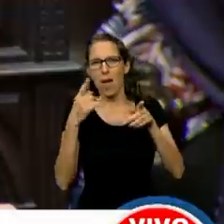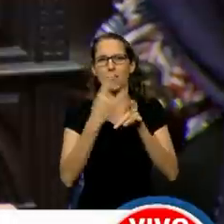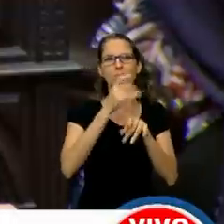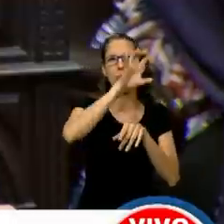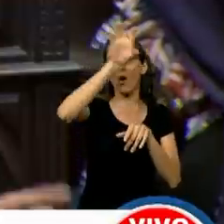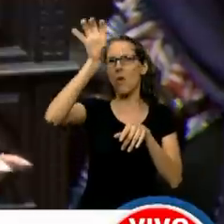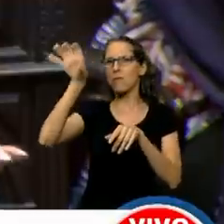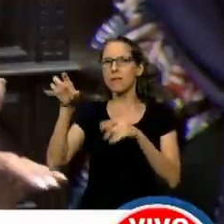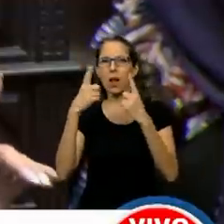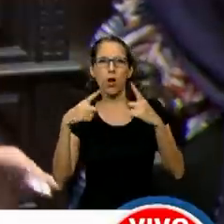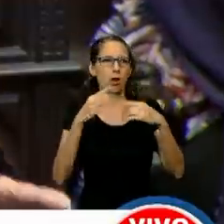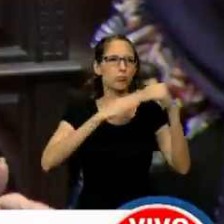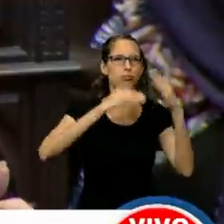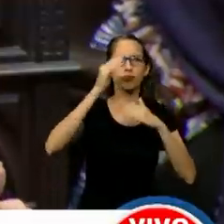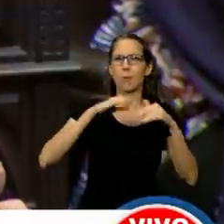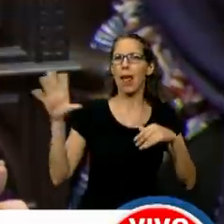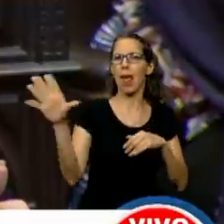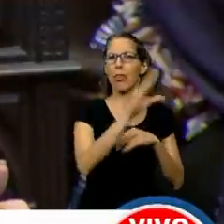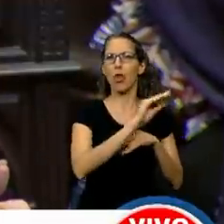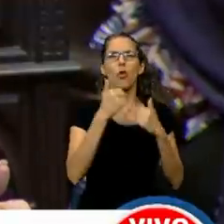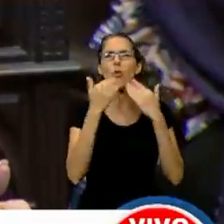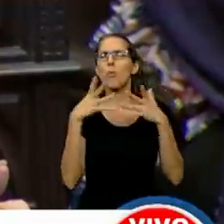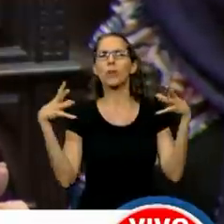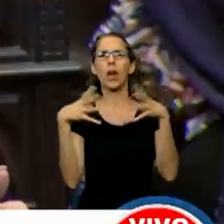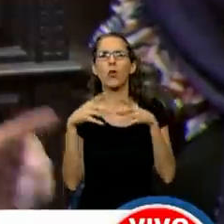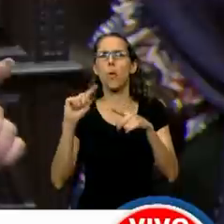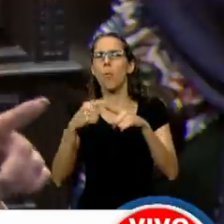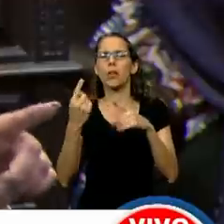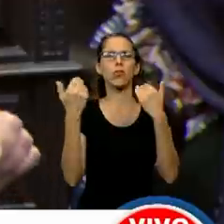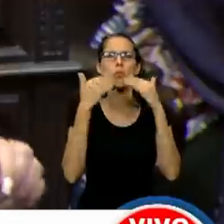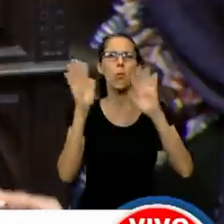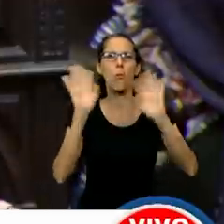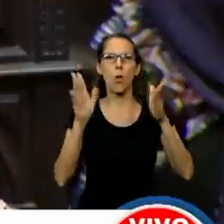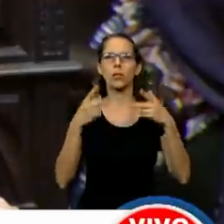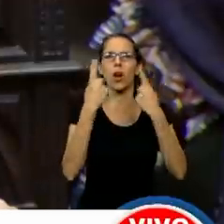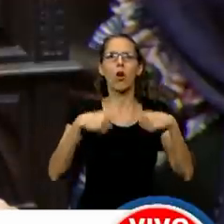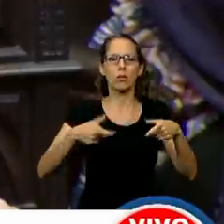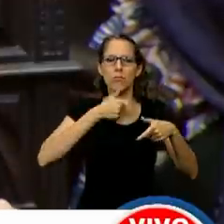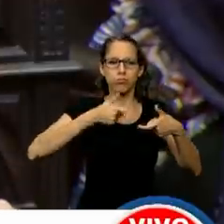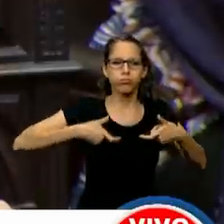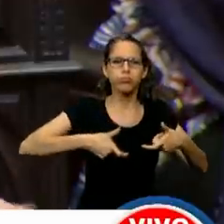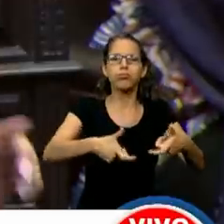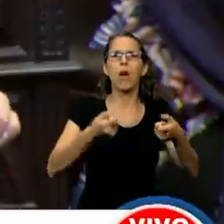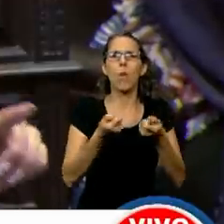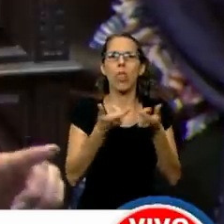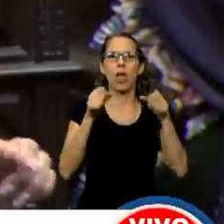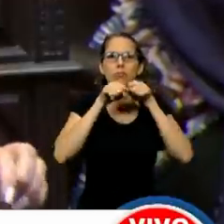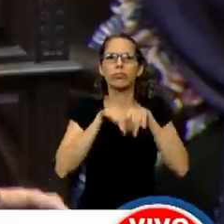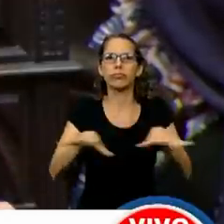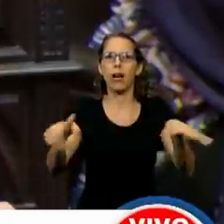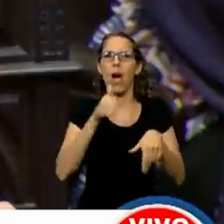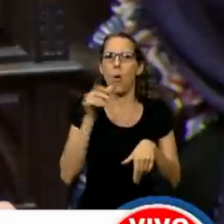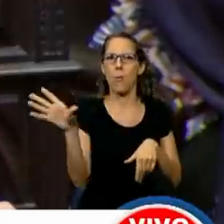provincias sin distinción de color político esas obras hídricas de agua segura de